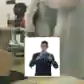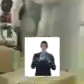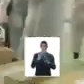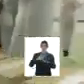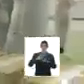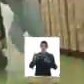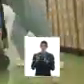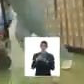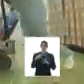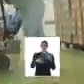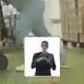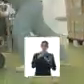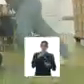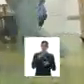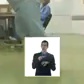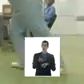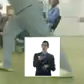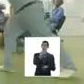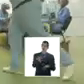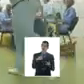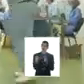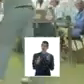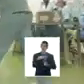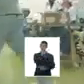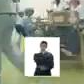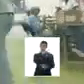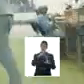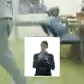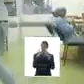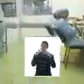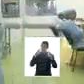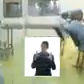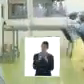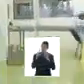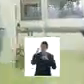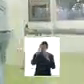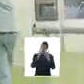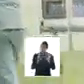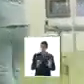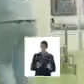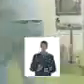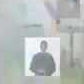citostáticos. Gisela García Rivero, Sistema Informativo de la Televisión Cubana.